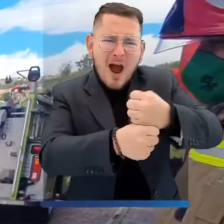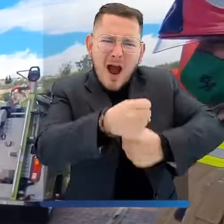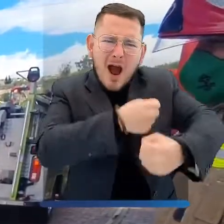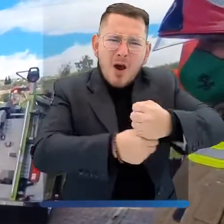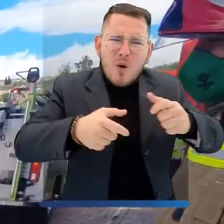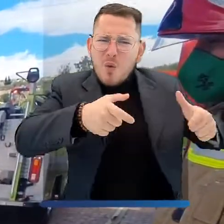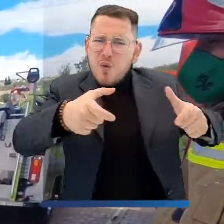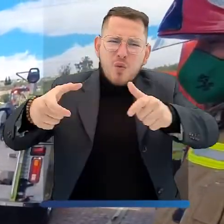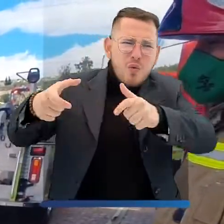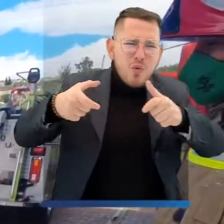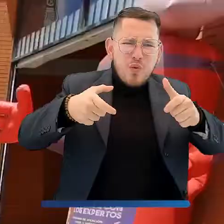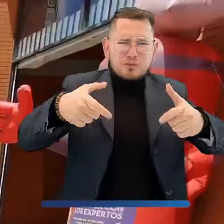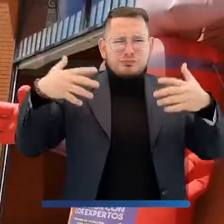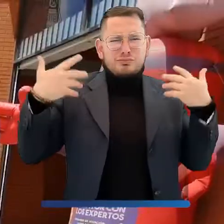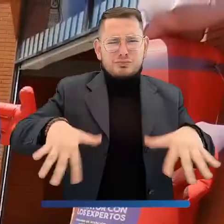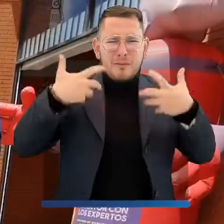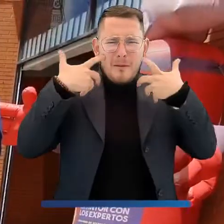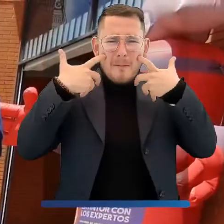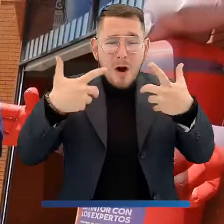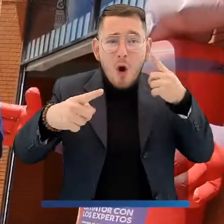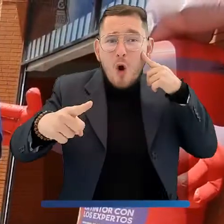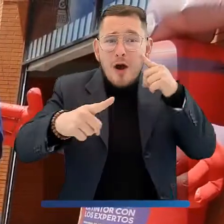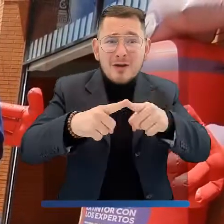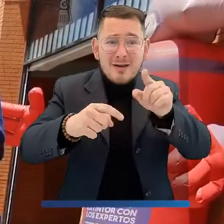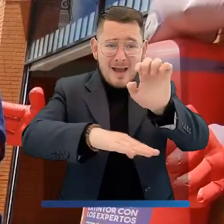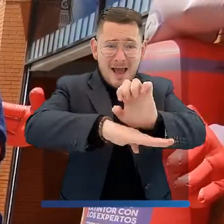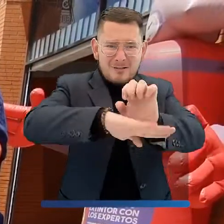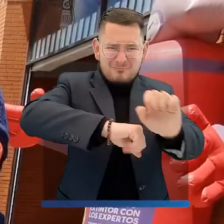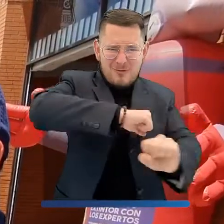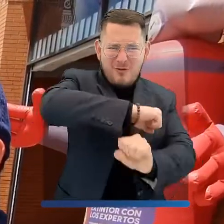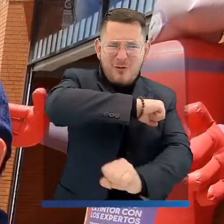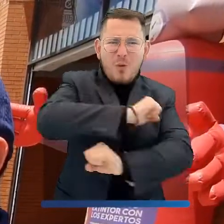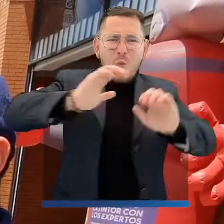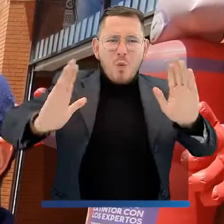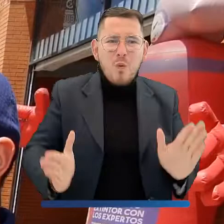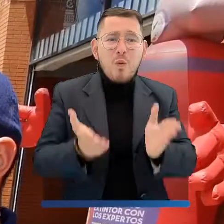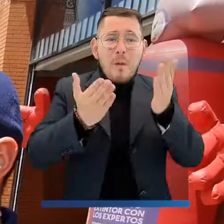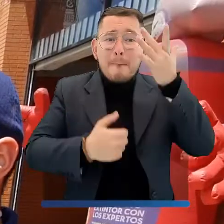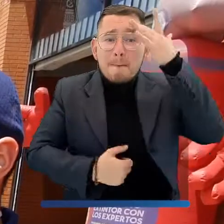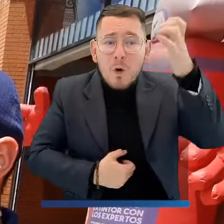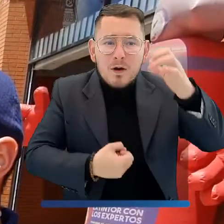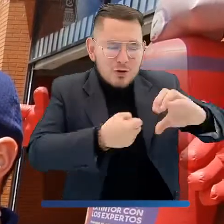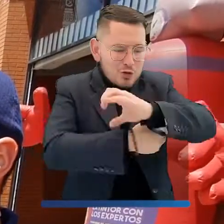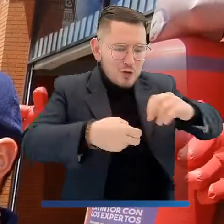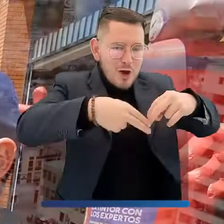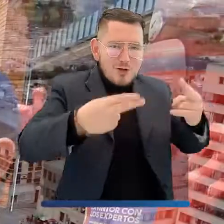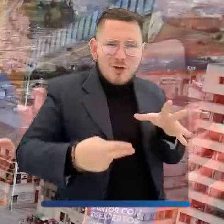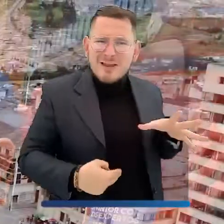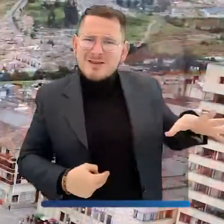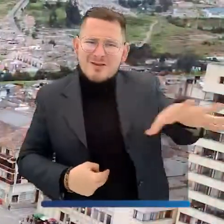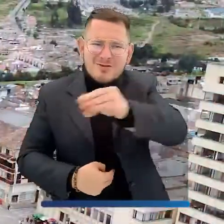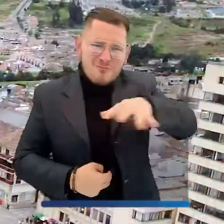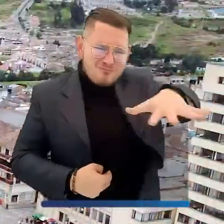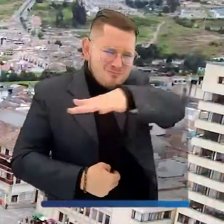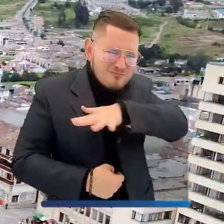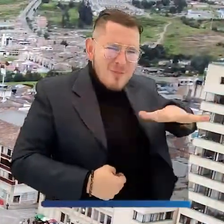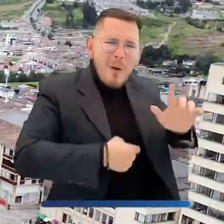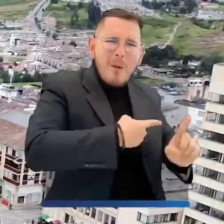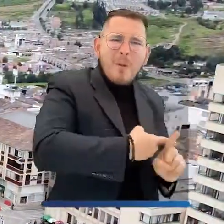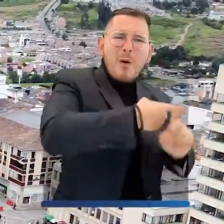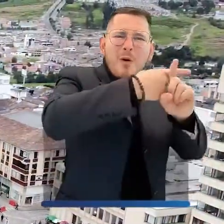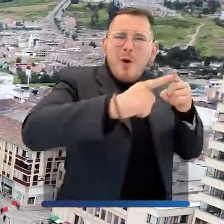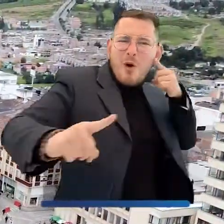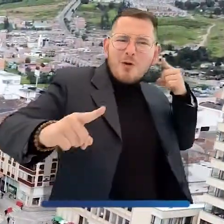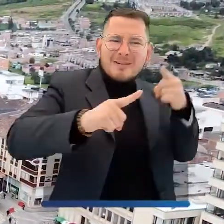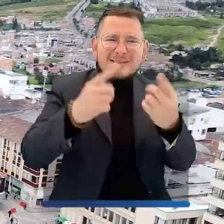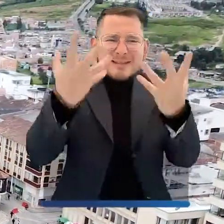56 años de labores. Deseamos éxito y fortalecimiento de la entidad, lo cual sin duda beneficiará a toda la